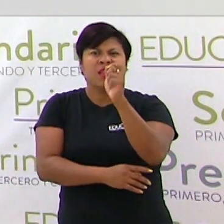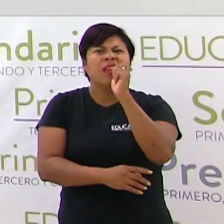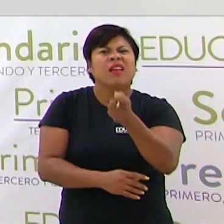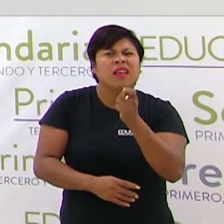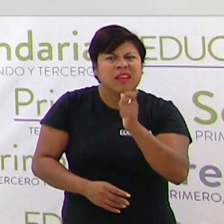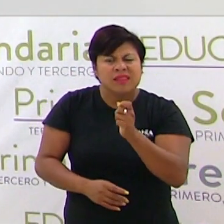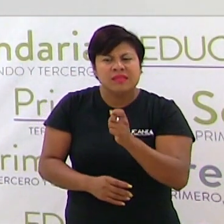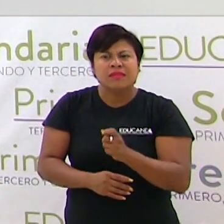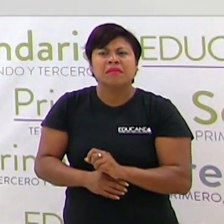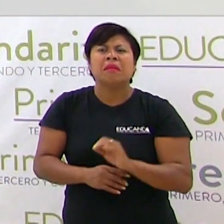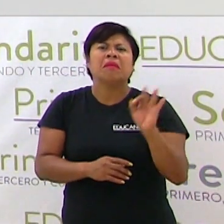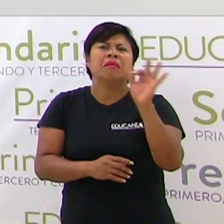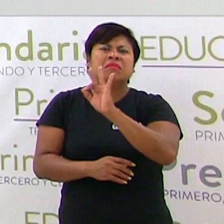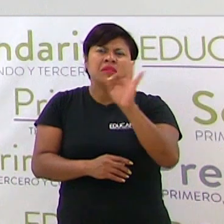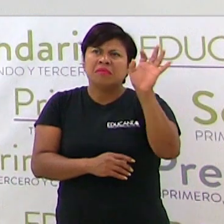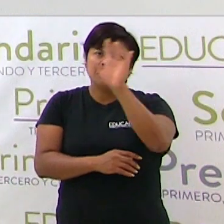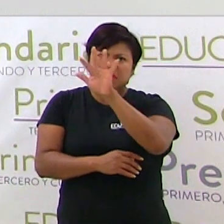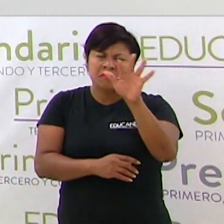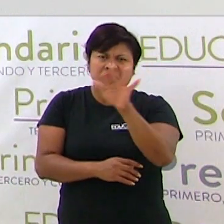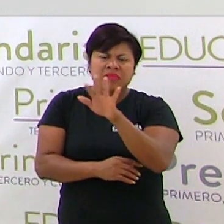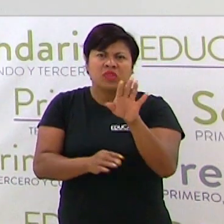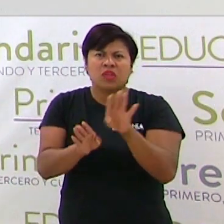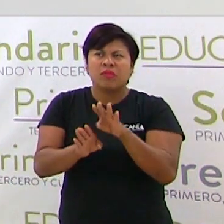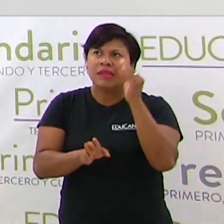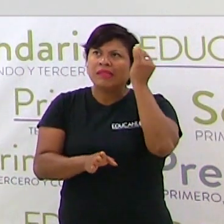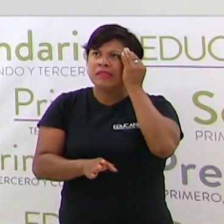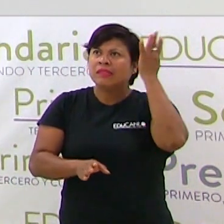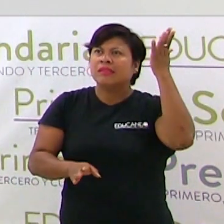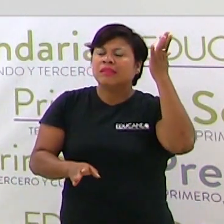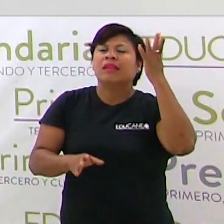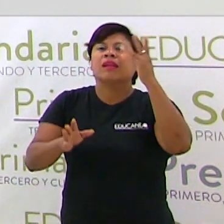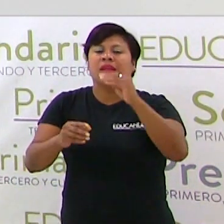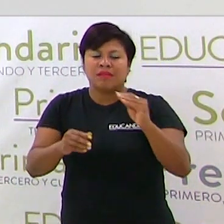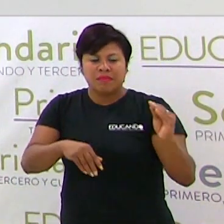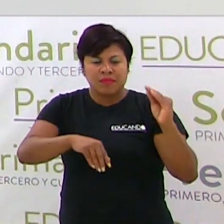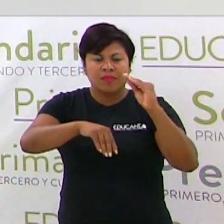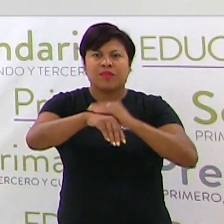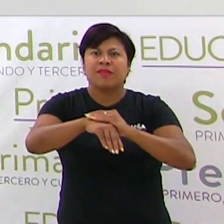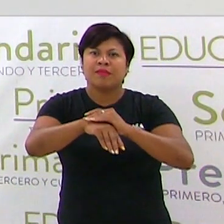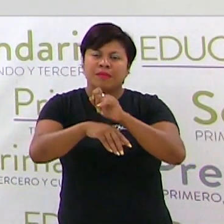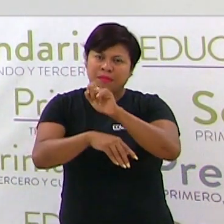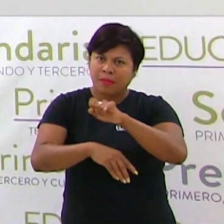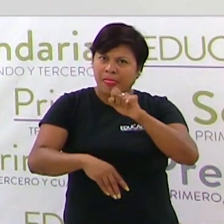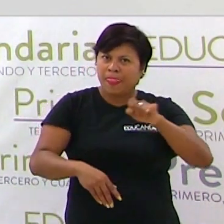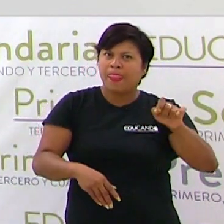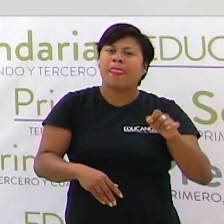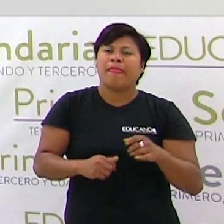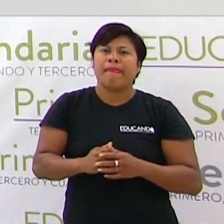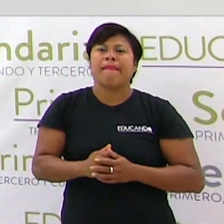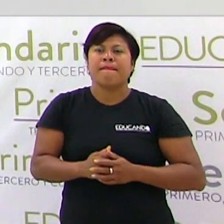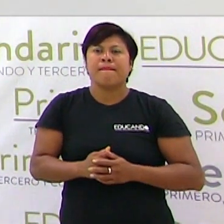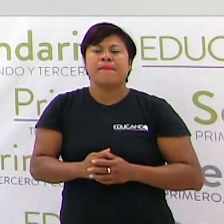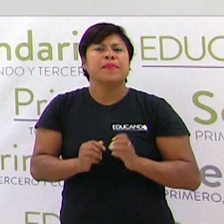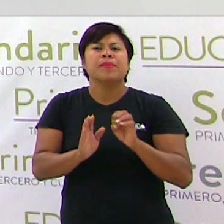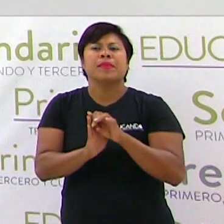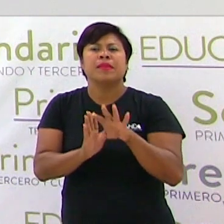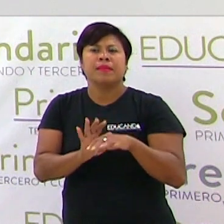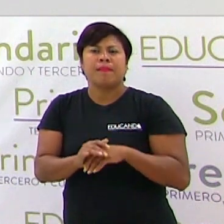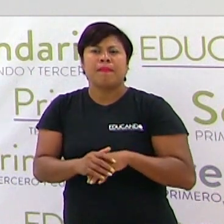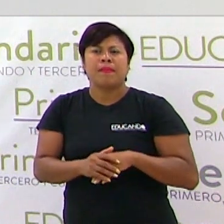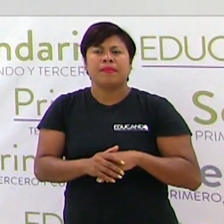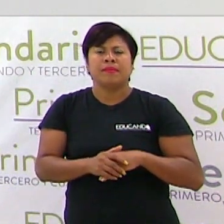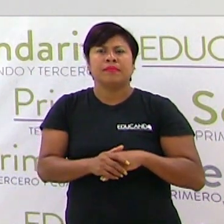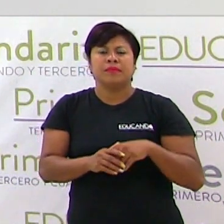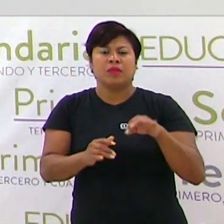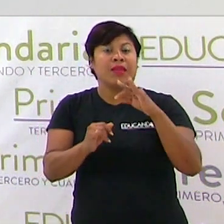postdata? Pues la postdata es como agregar una nota que se nos haya olvidado. Por ejemplo,